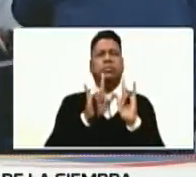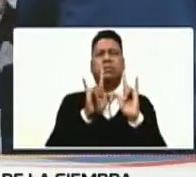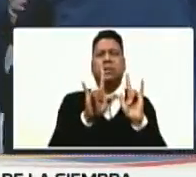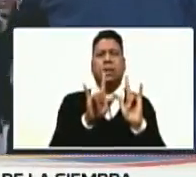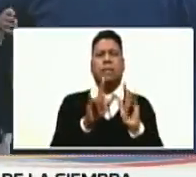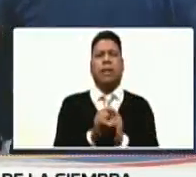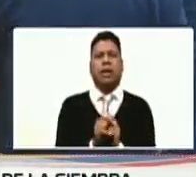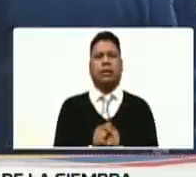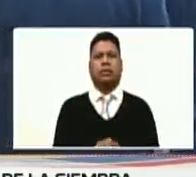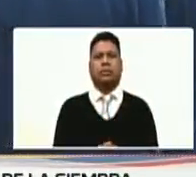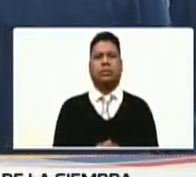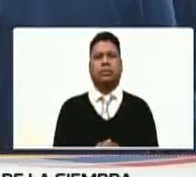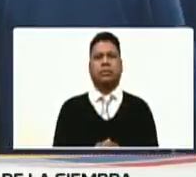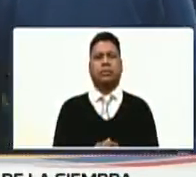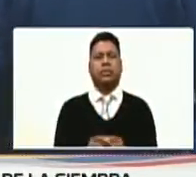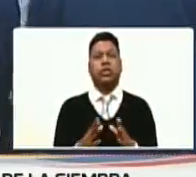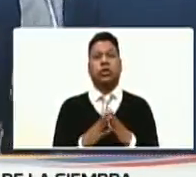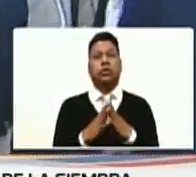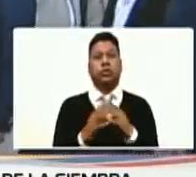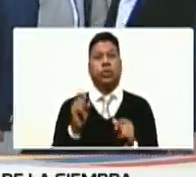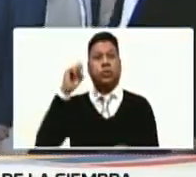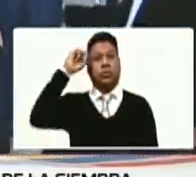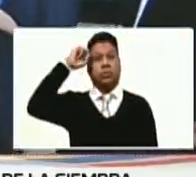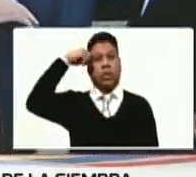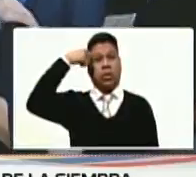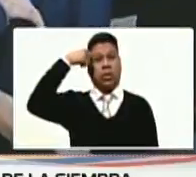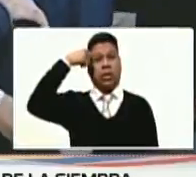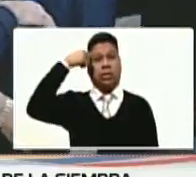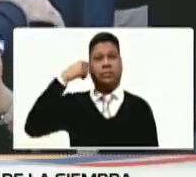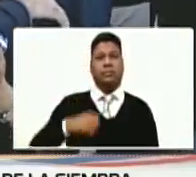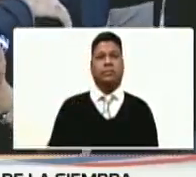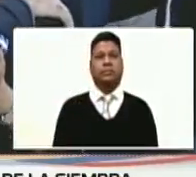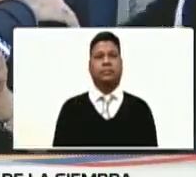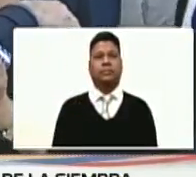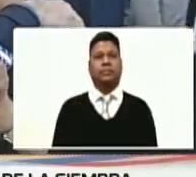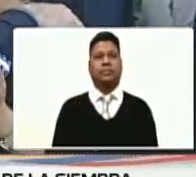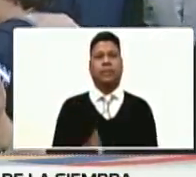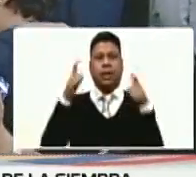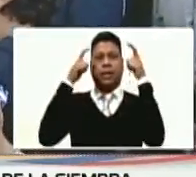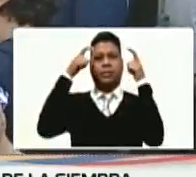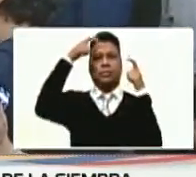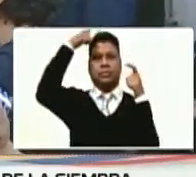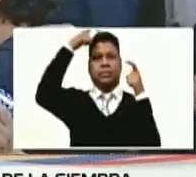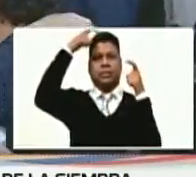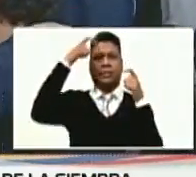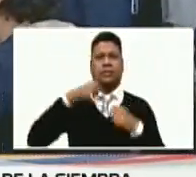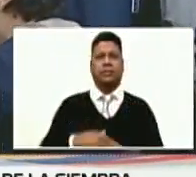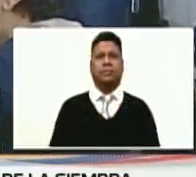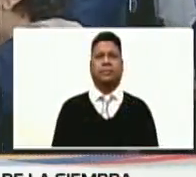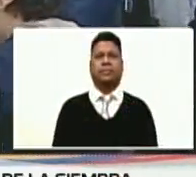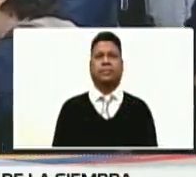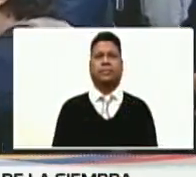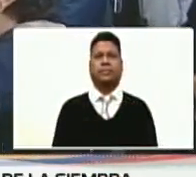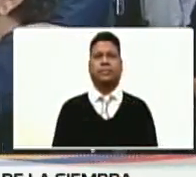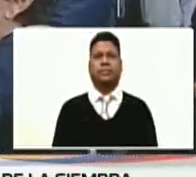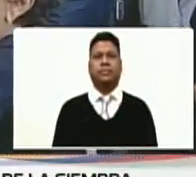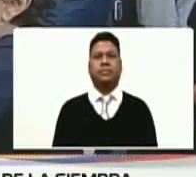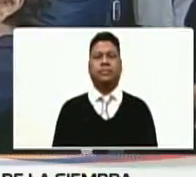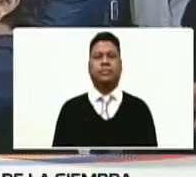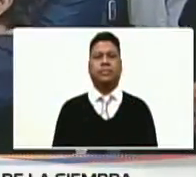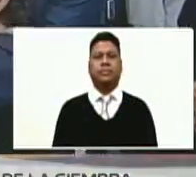y de batalla, recordar al comandante y líder de la revolución